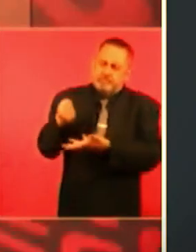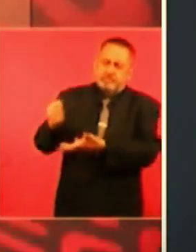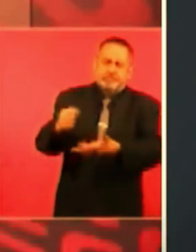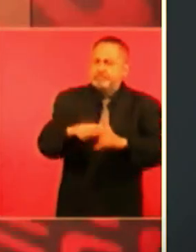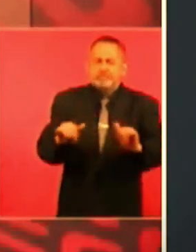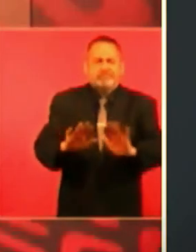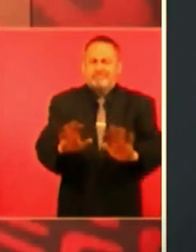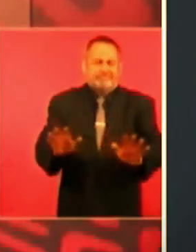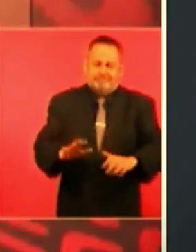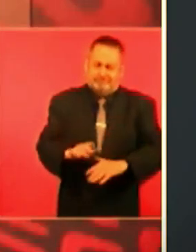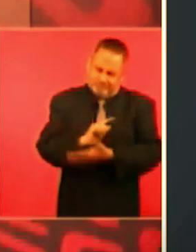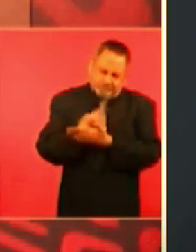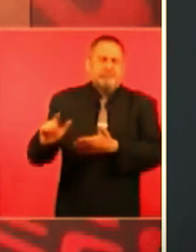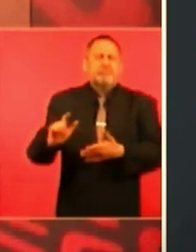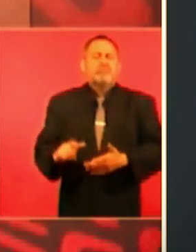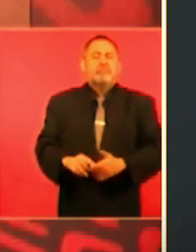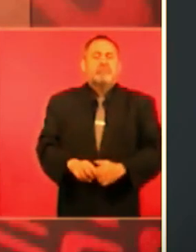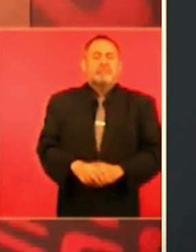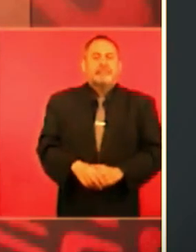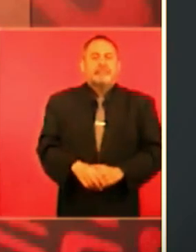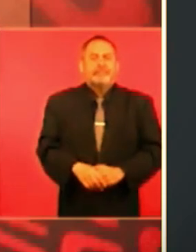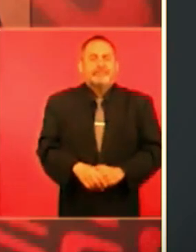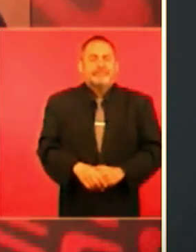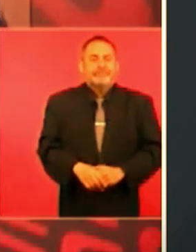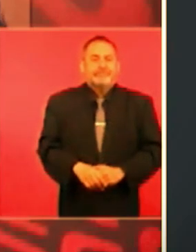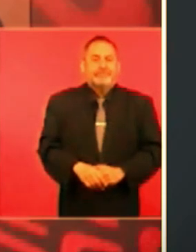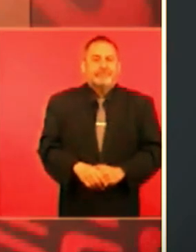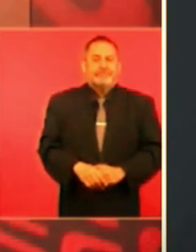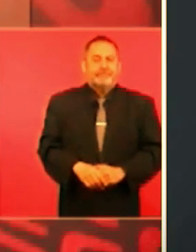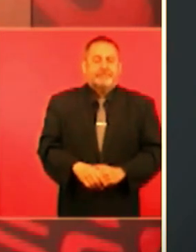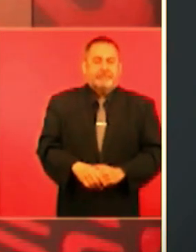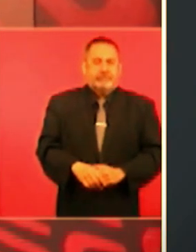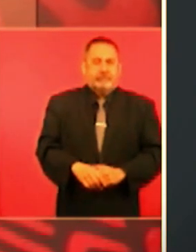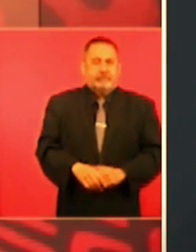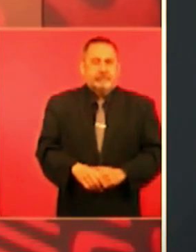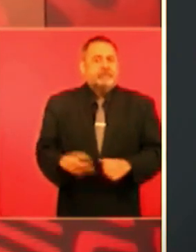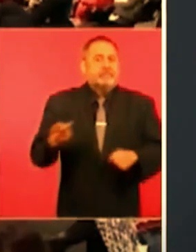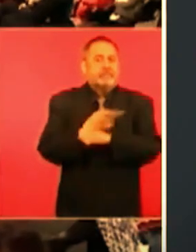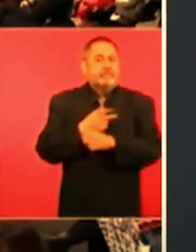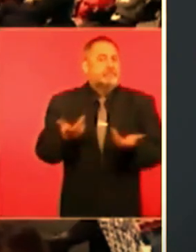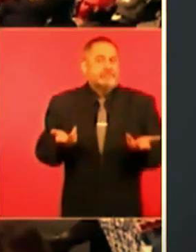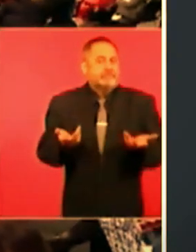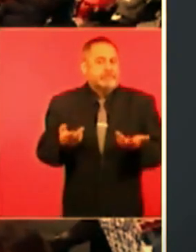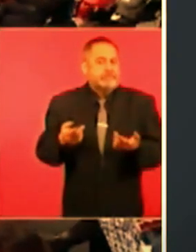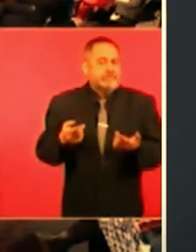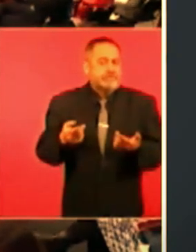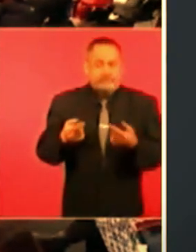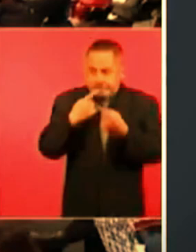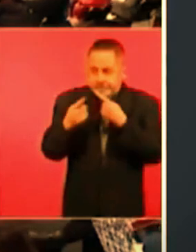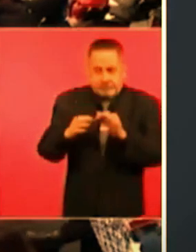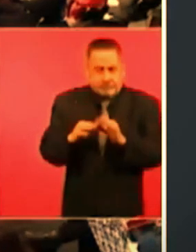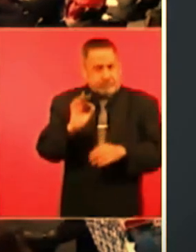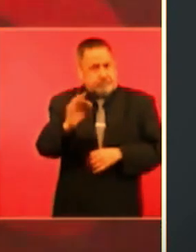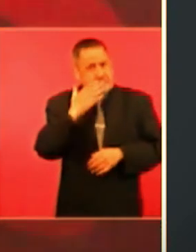mayor trascendencia ni internacional, ni diplomática, ni económica, nada más se están agrediendo el uno al otro, él puede aprovechar esos resquicios para